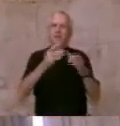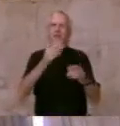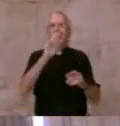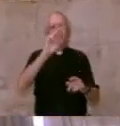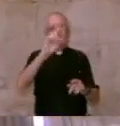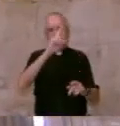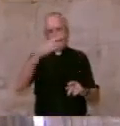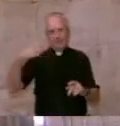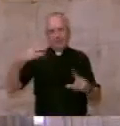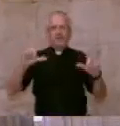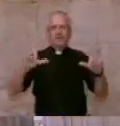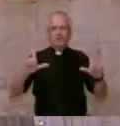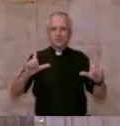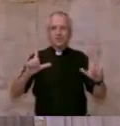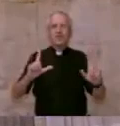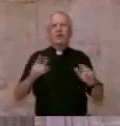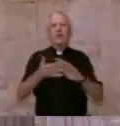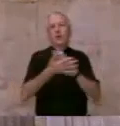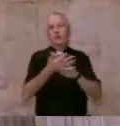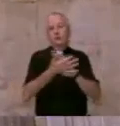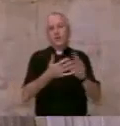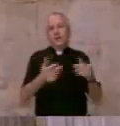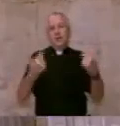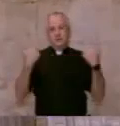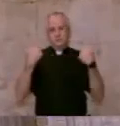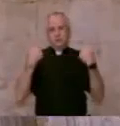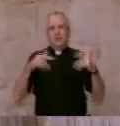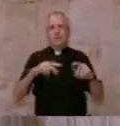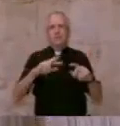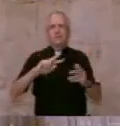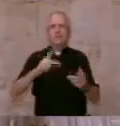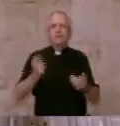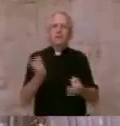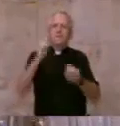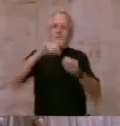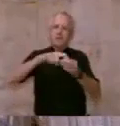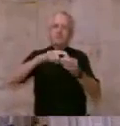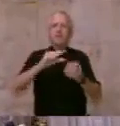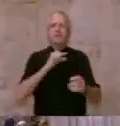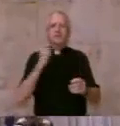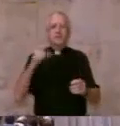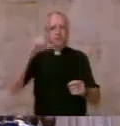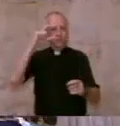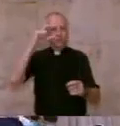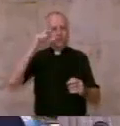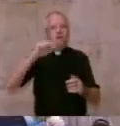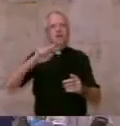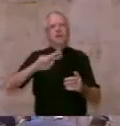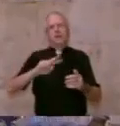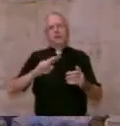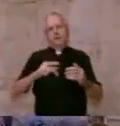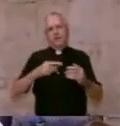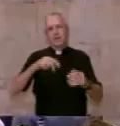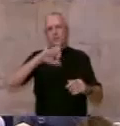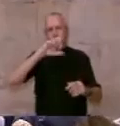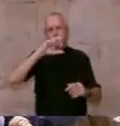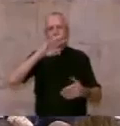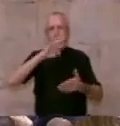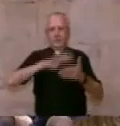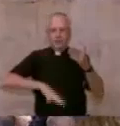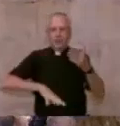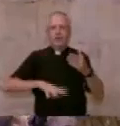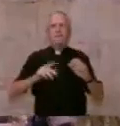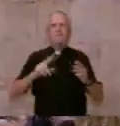Josep Ignasi Vidal Fuster. Asimismo, contamos con la participación del sacerdote Xavier Pagès, de Pastoral de Sordos del Obispado de